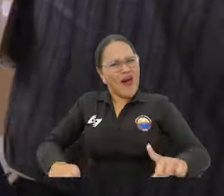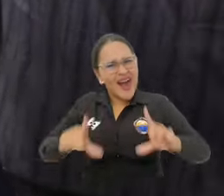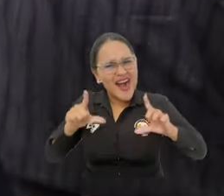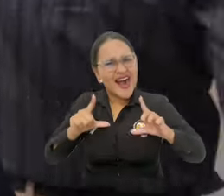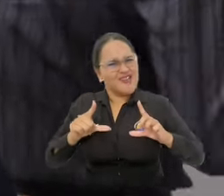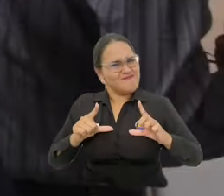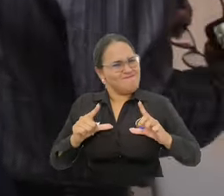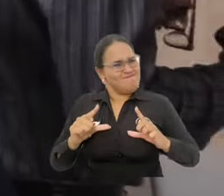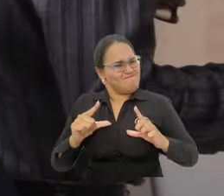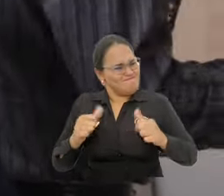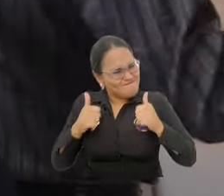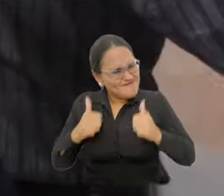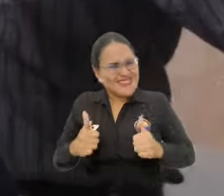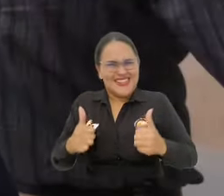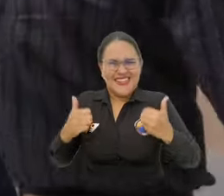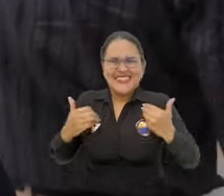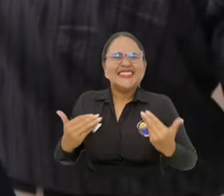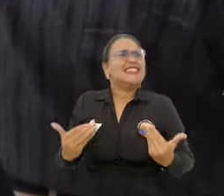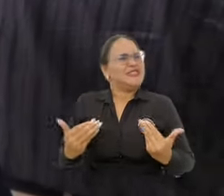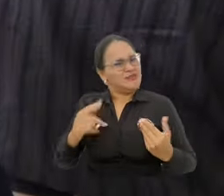visualizaba este momento